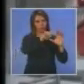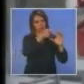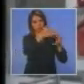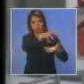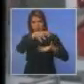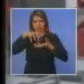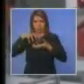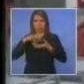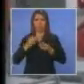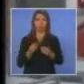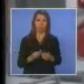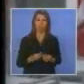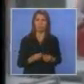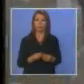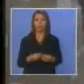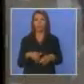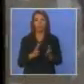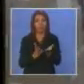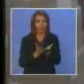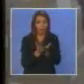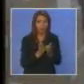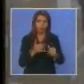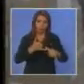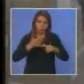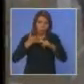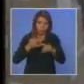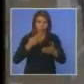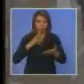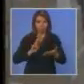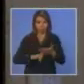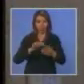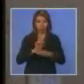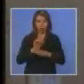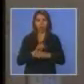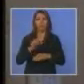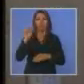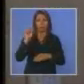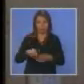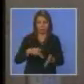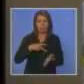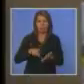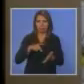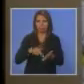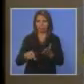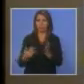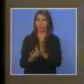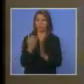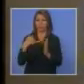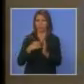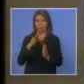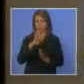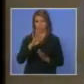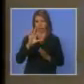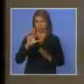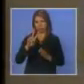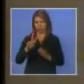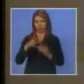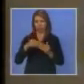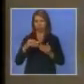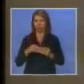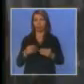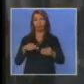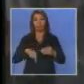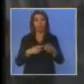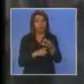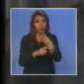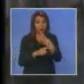medio. Por lo que el servicio de Club Correos del Ecuador sí pagaría el nuevo impuesto. En el país, las transacciones a través de